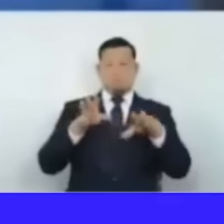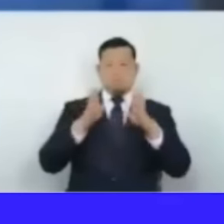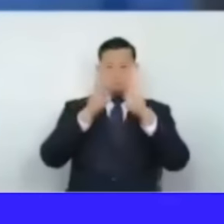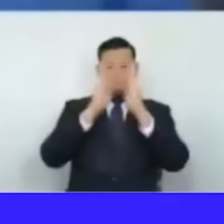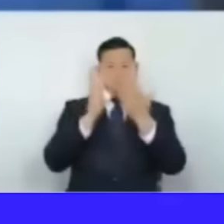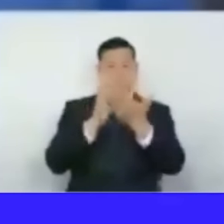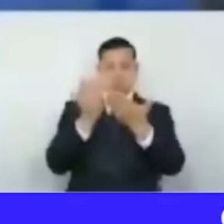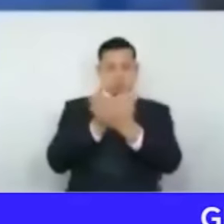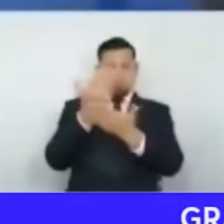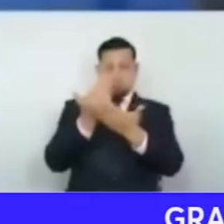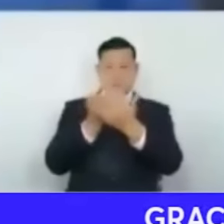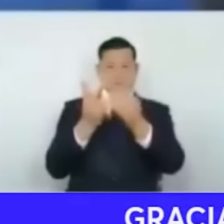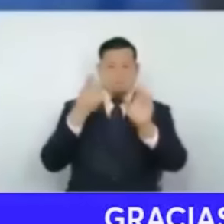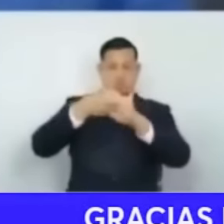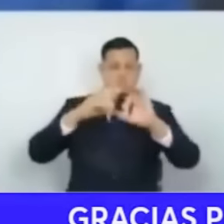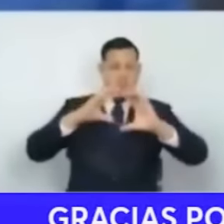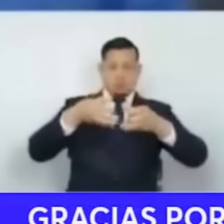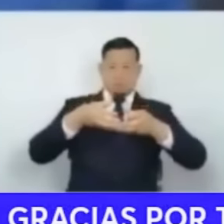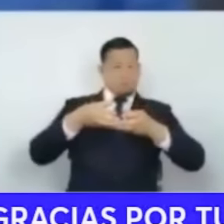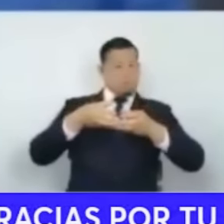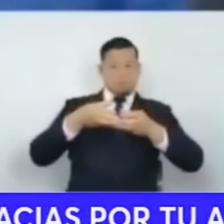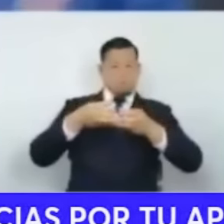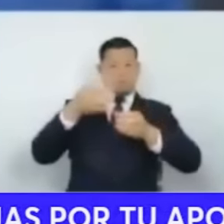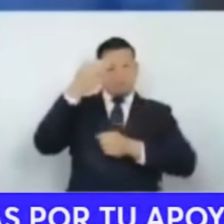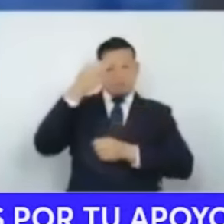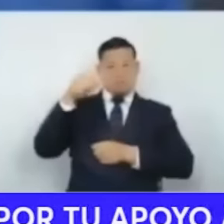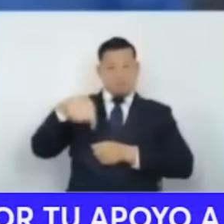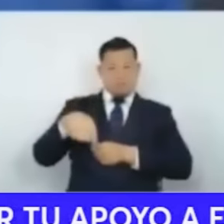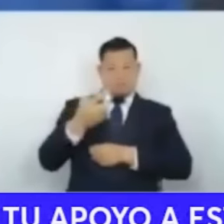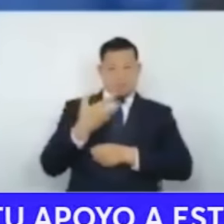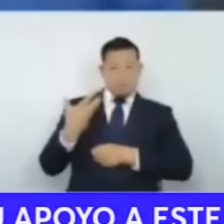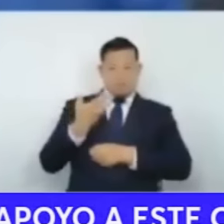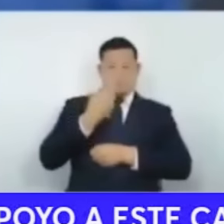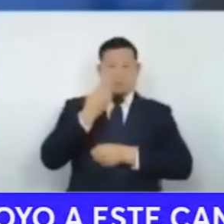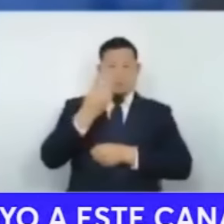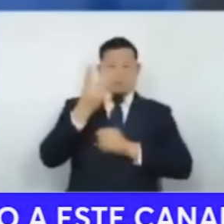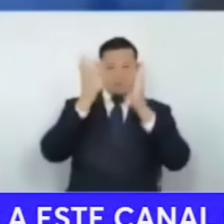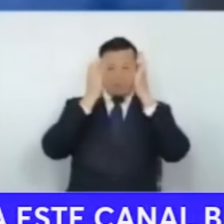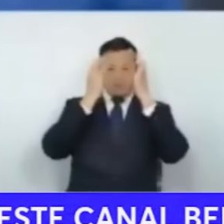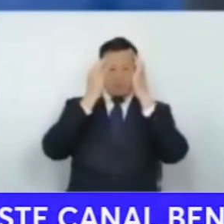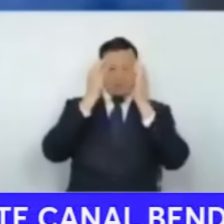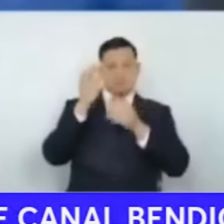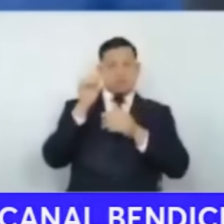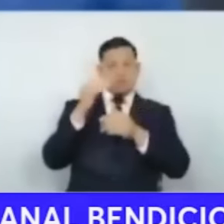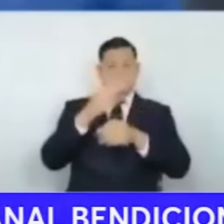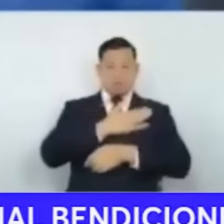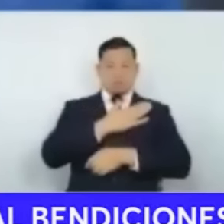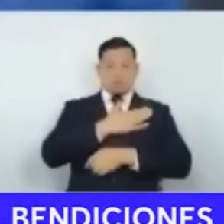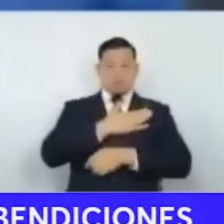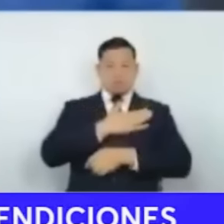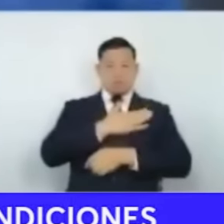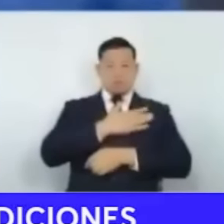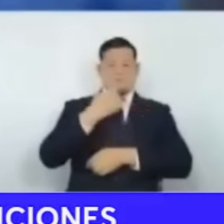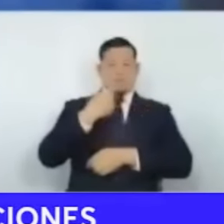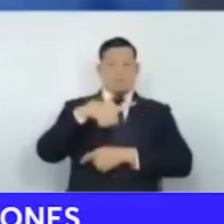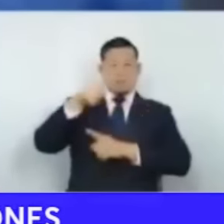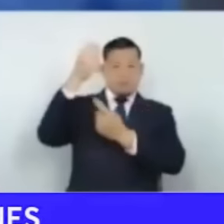estudiada y no pasó a la comisión respectiva creo que ahora que todos hemos visto la preocupación y hemos tenido estas